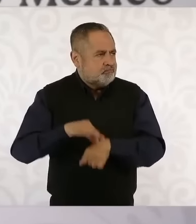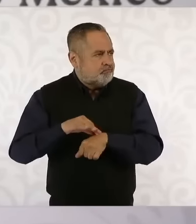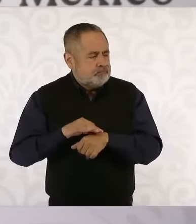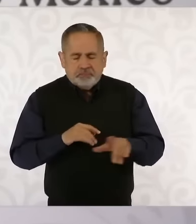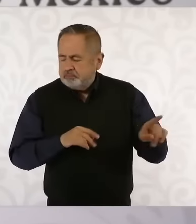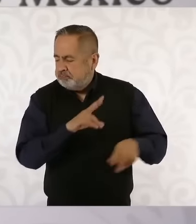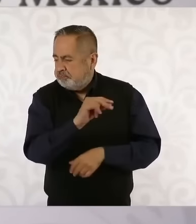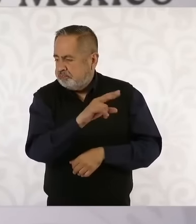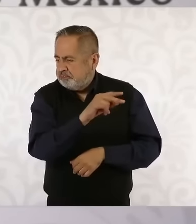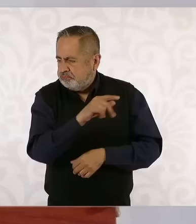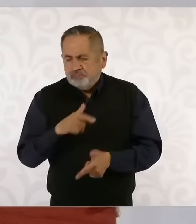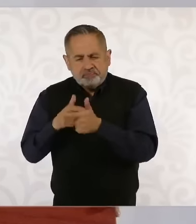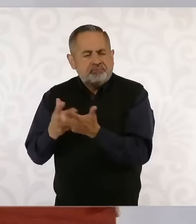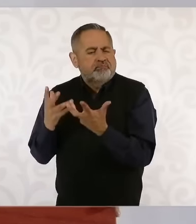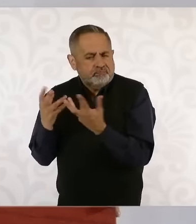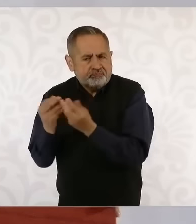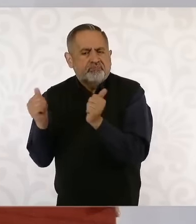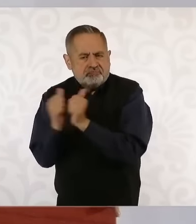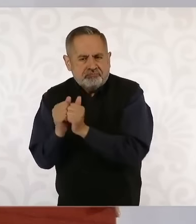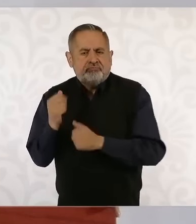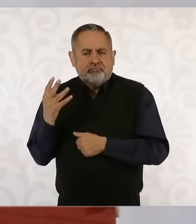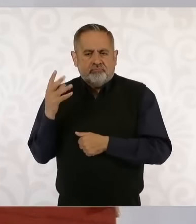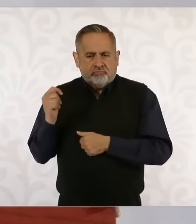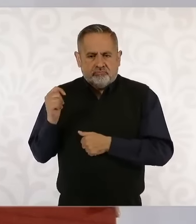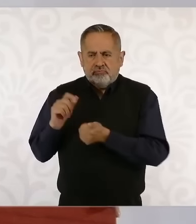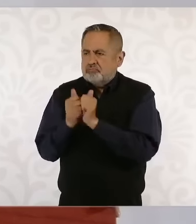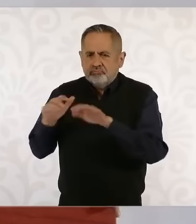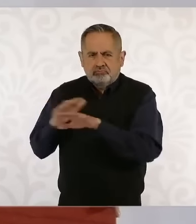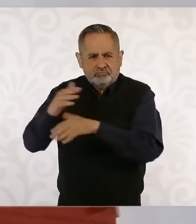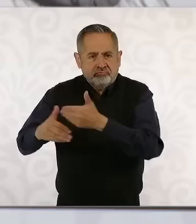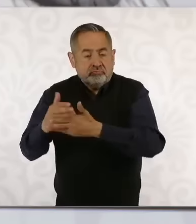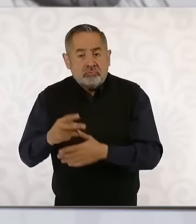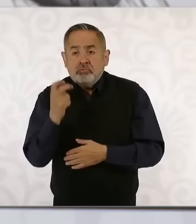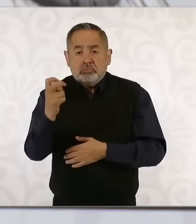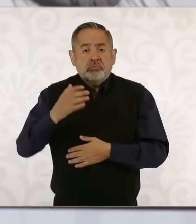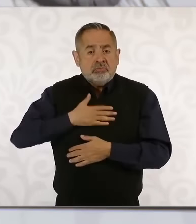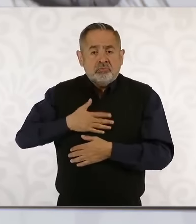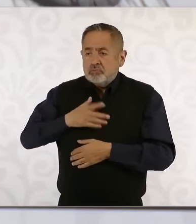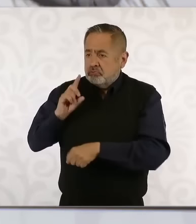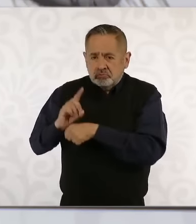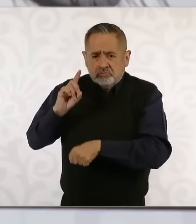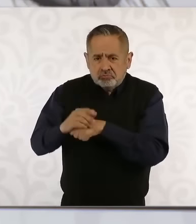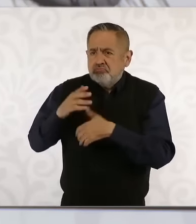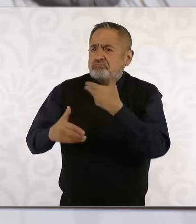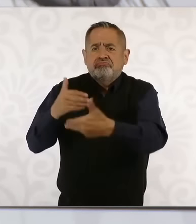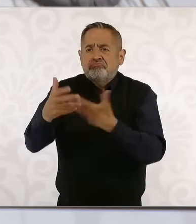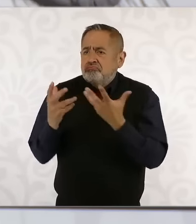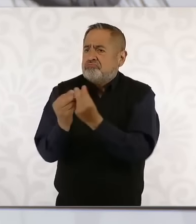y está con la transformación. Y por eso nosotros salimos de aquí, nos vamos todos los días, si podemos, con la gente,